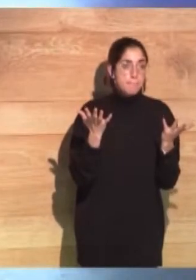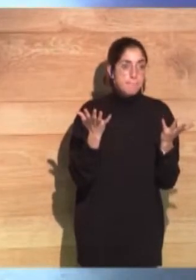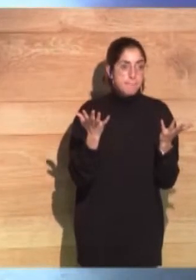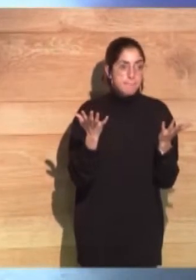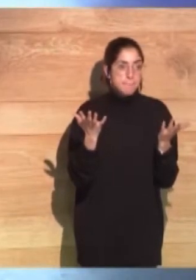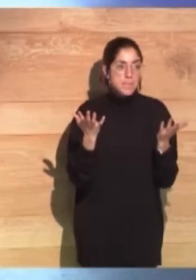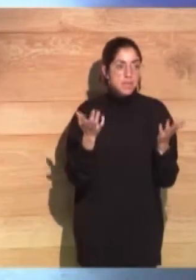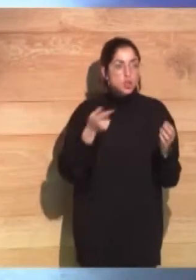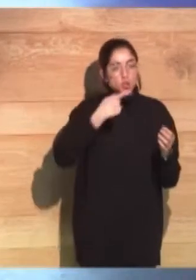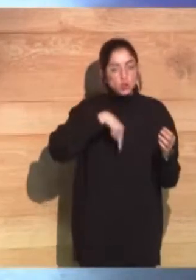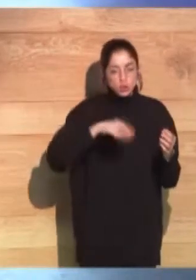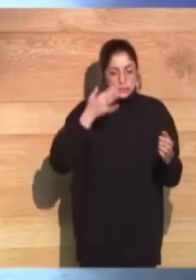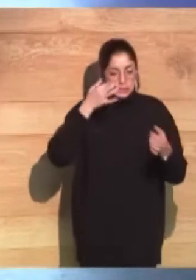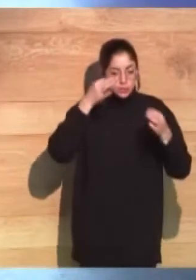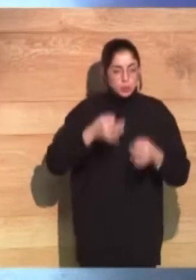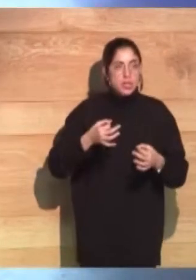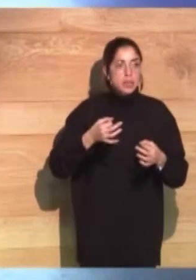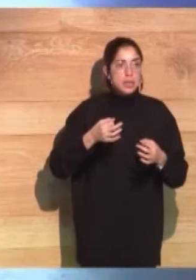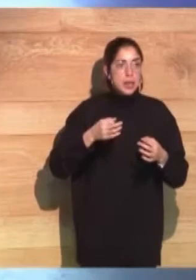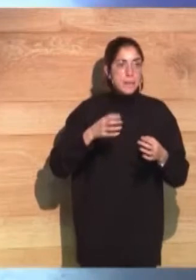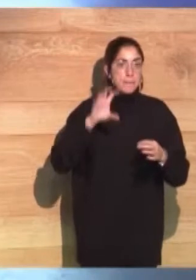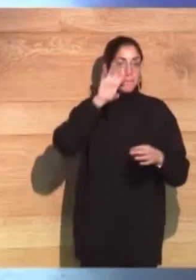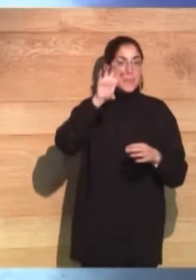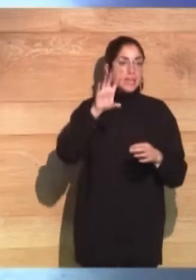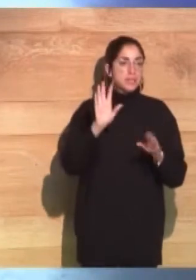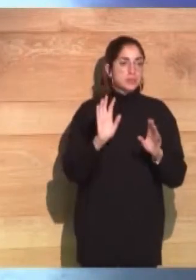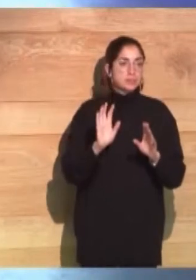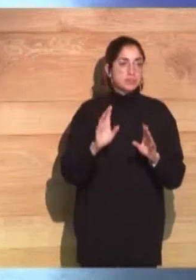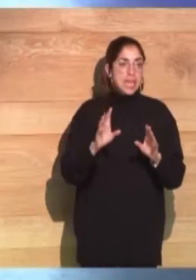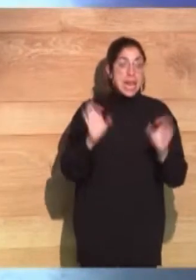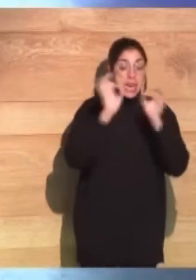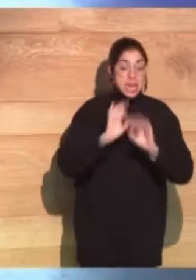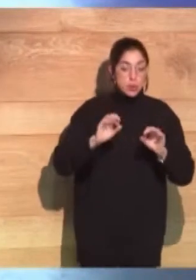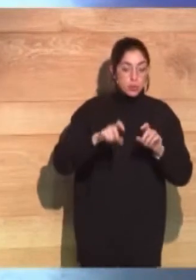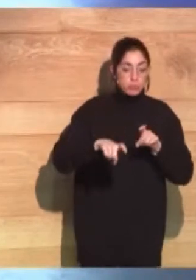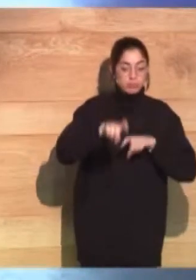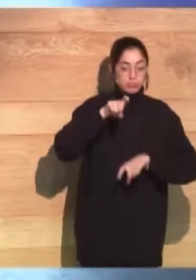que nos aseguramos de que ningún país se quede atrás. ¿Cómo nos aseguramos